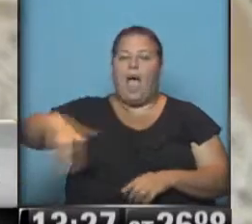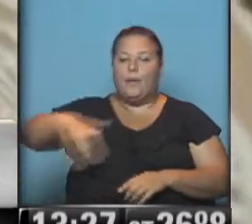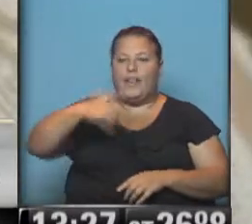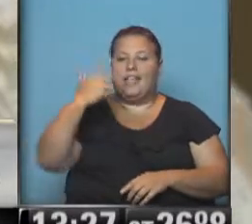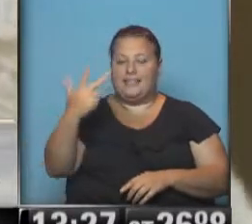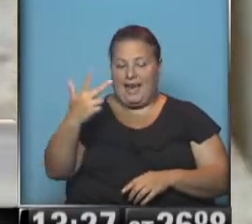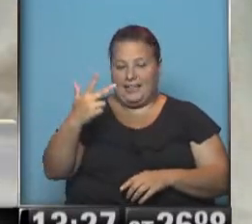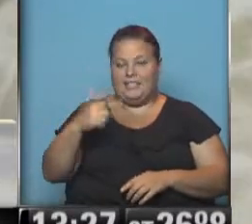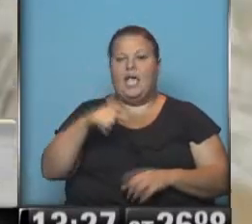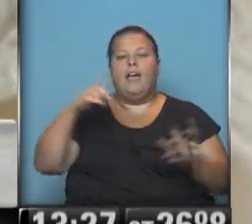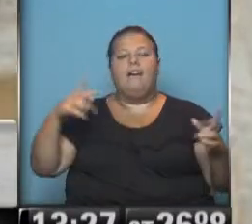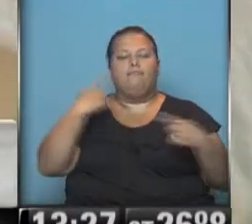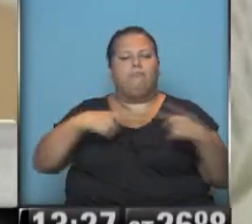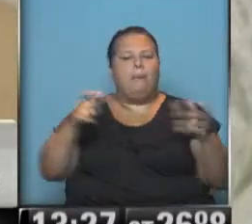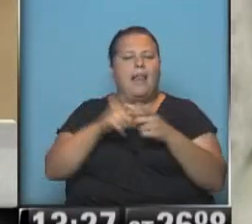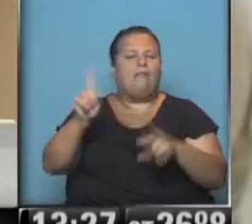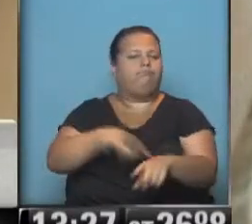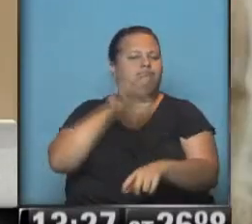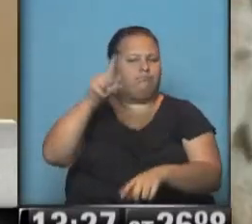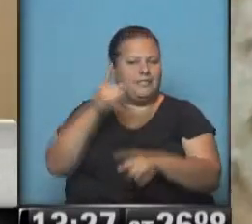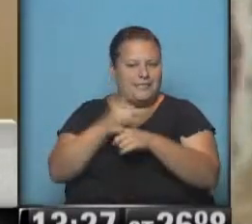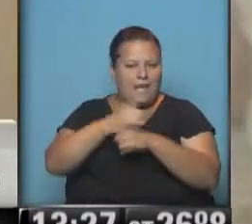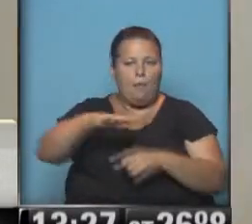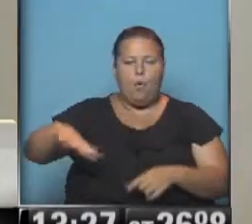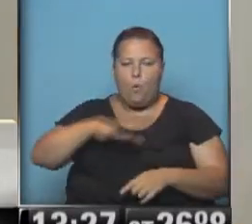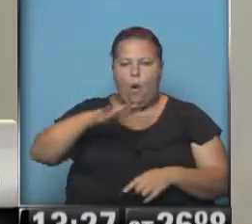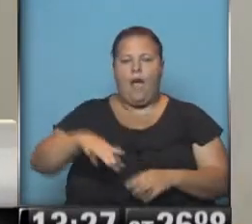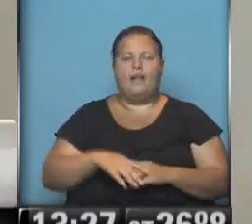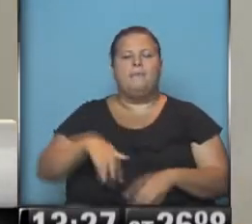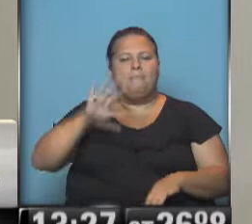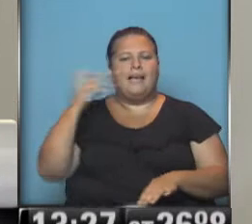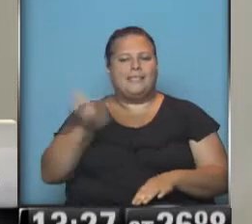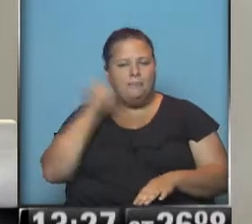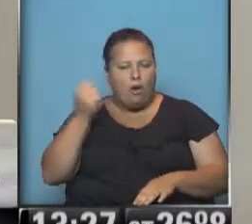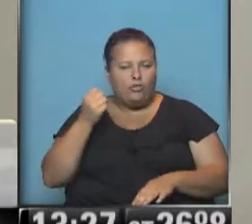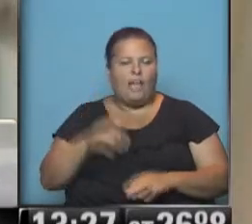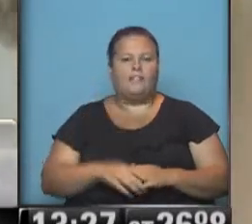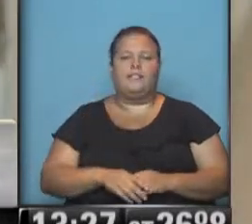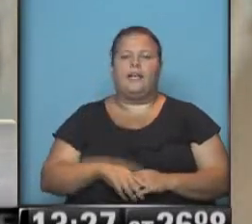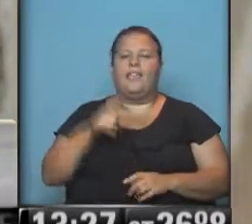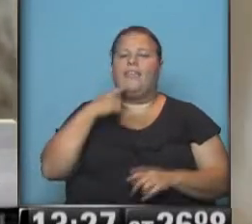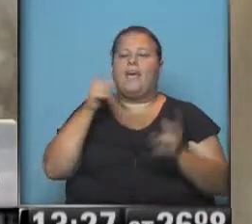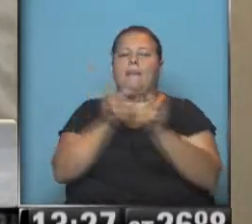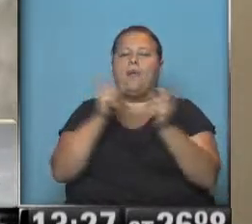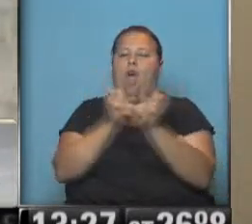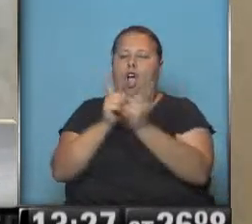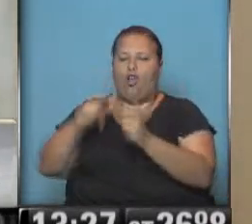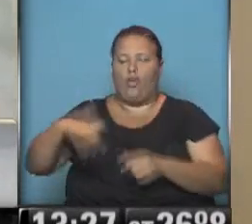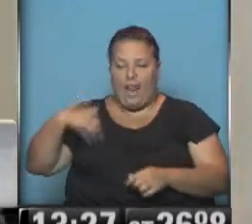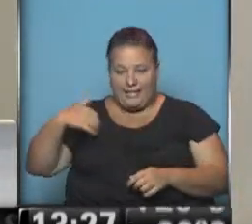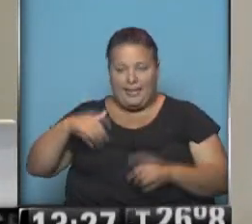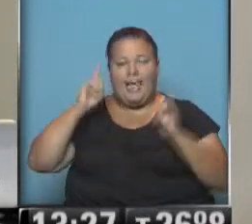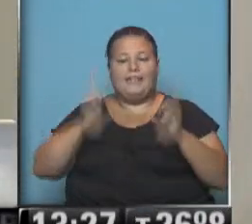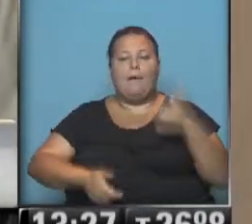3 un encuentro cinematográfico tradicional en la zona de los más importantes y representativos de los cortometrajes en nuestro país habrá